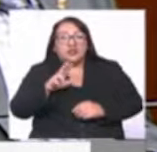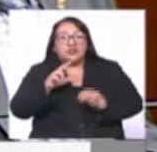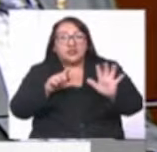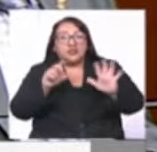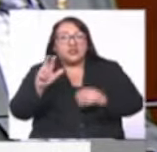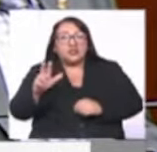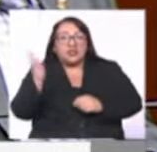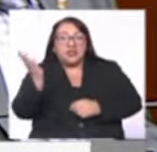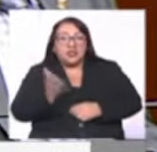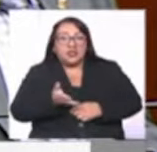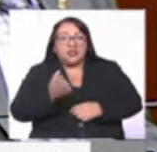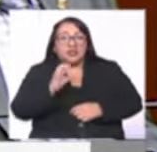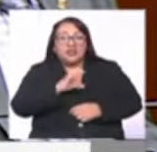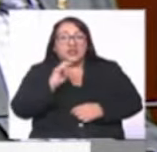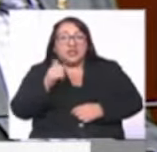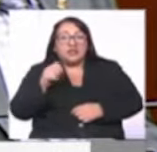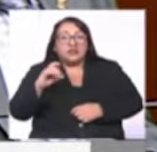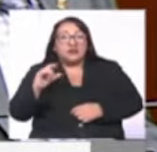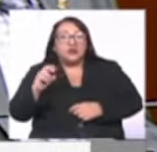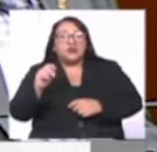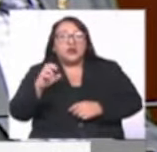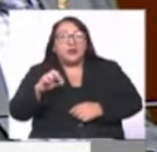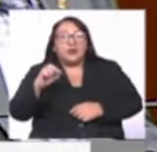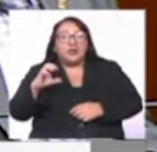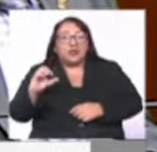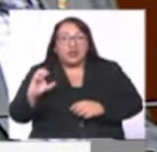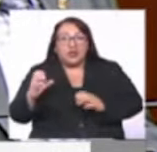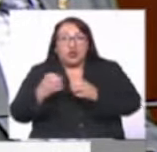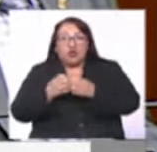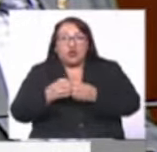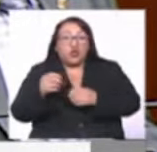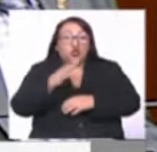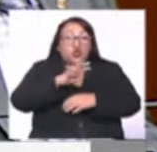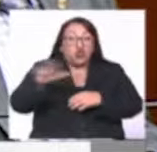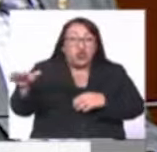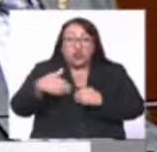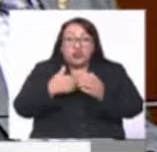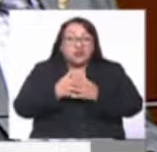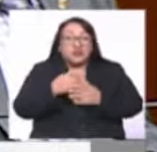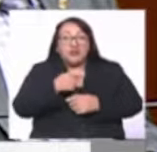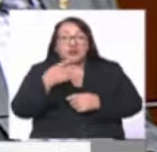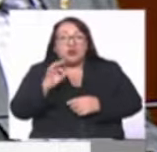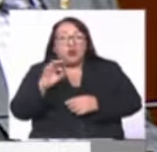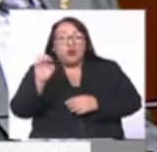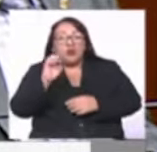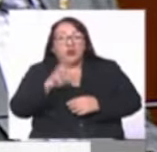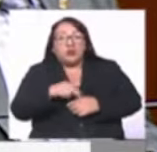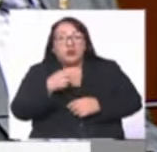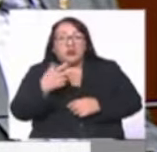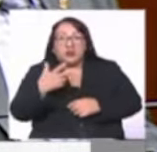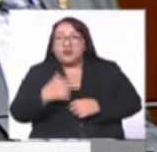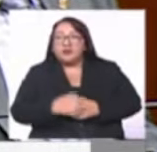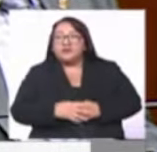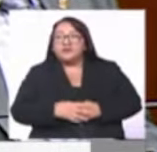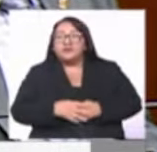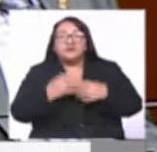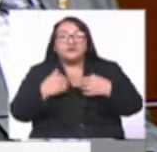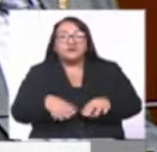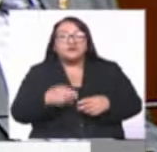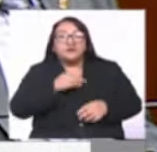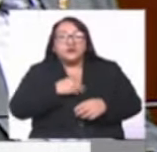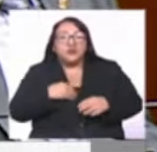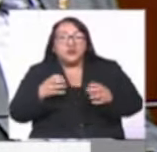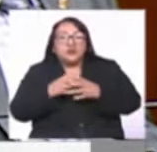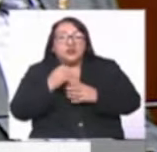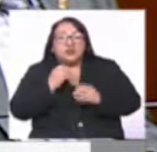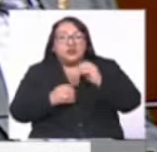373 s-c p-c todas ellas de fecha 19 de octubre del 2023 entregadas en dicha